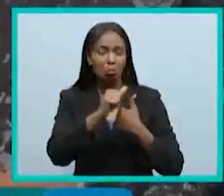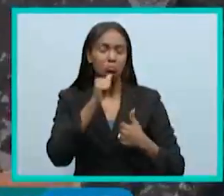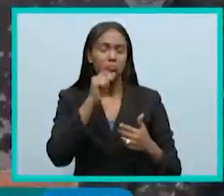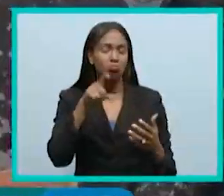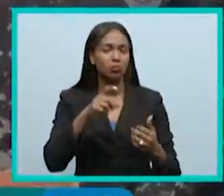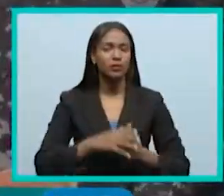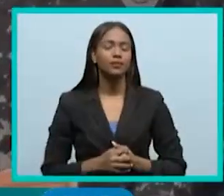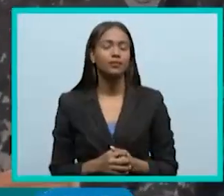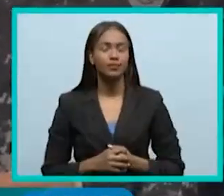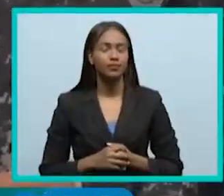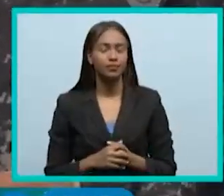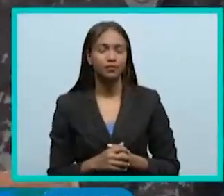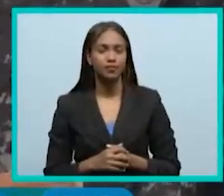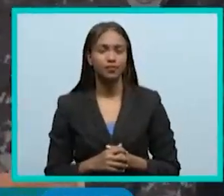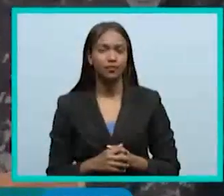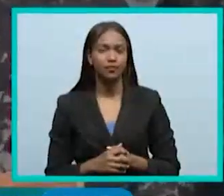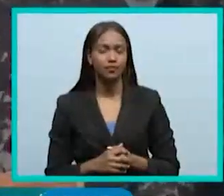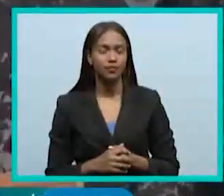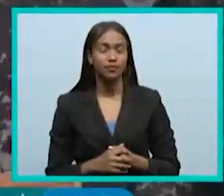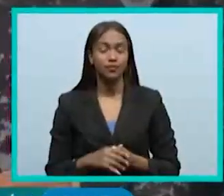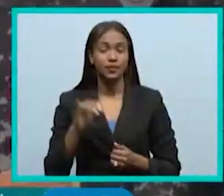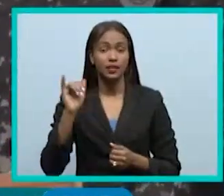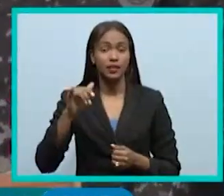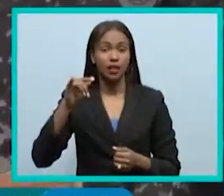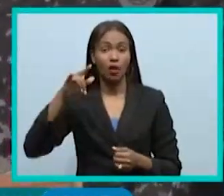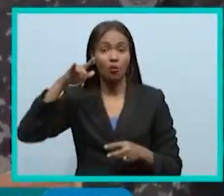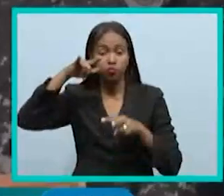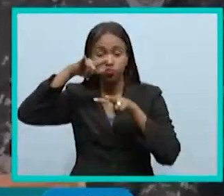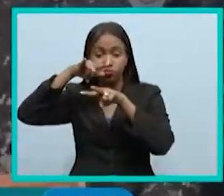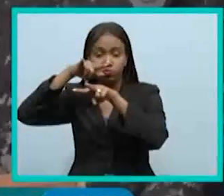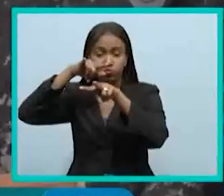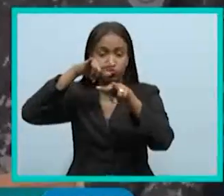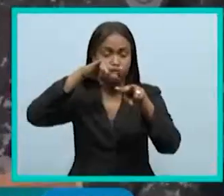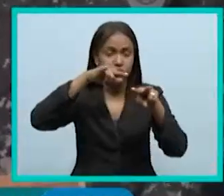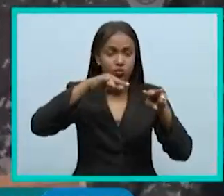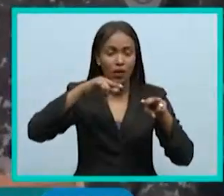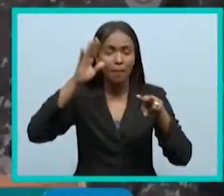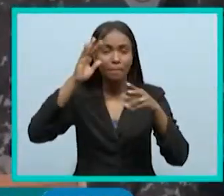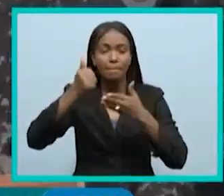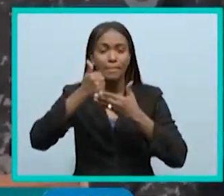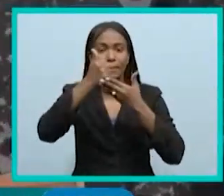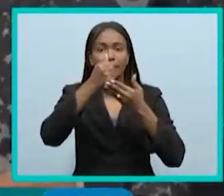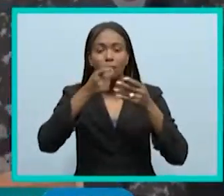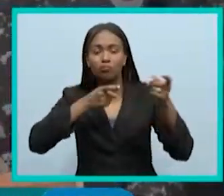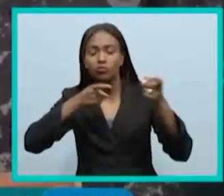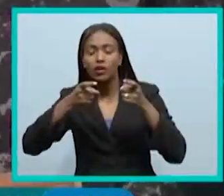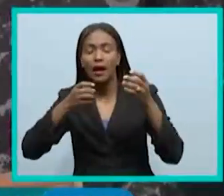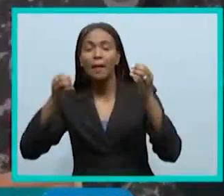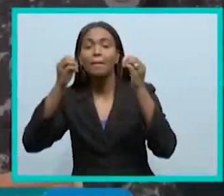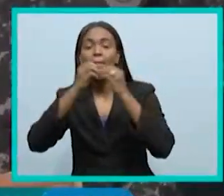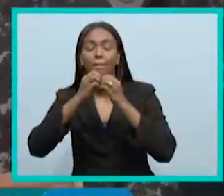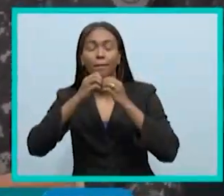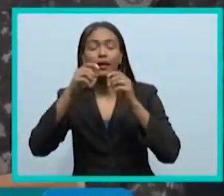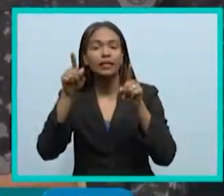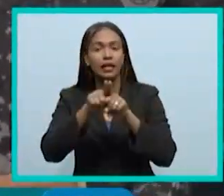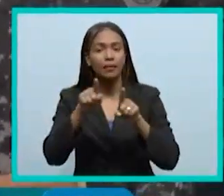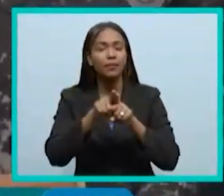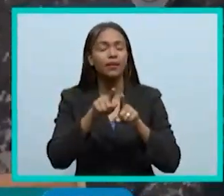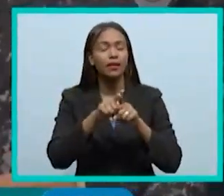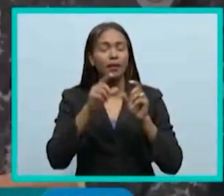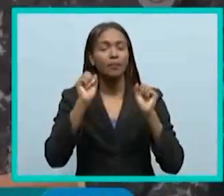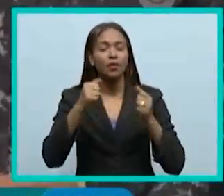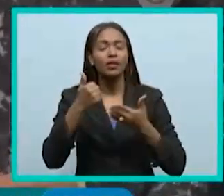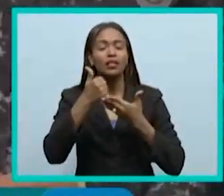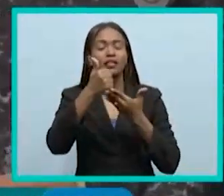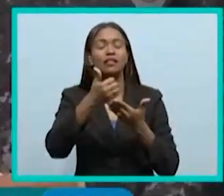Una unidad de drones que va a permitir no solamente el fortalecimiento de la capacidad y control urbano de la policía, sino además servir para